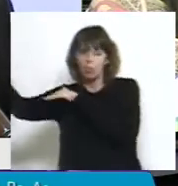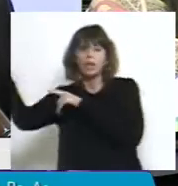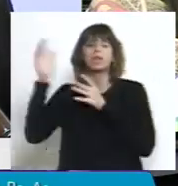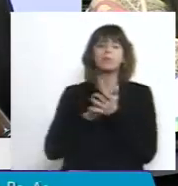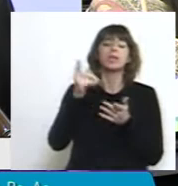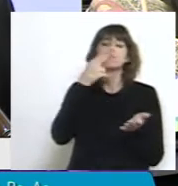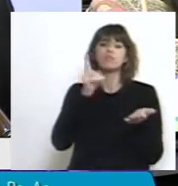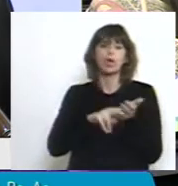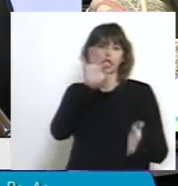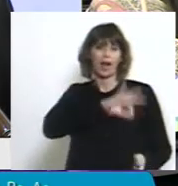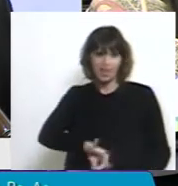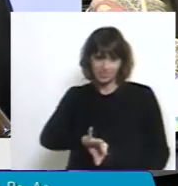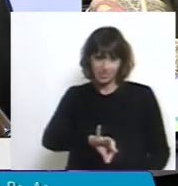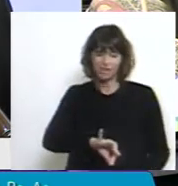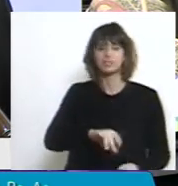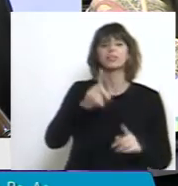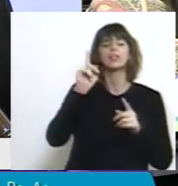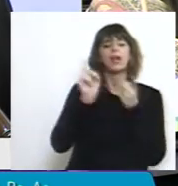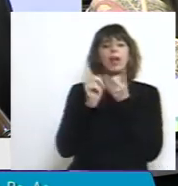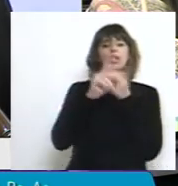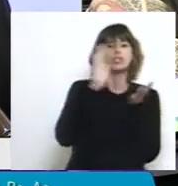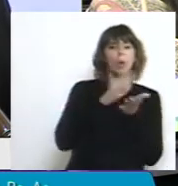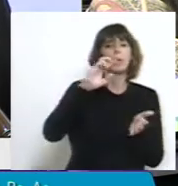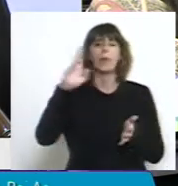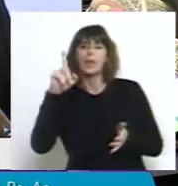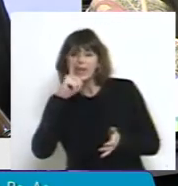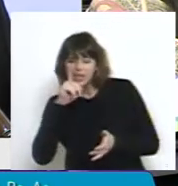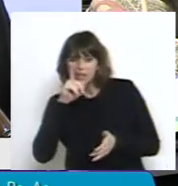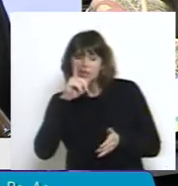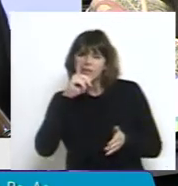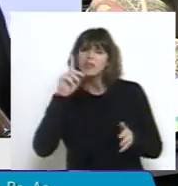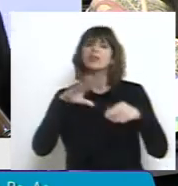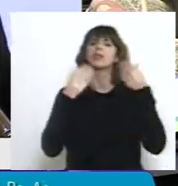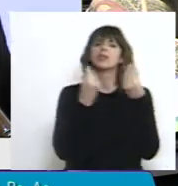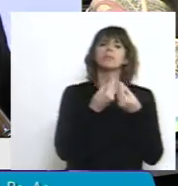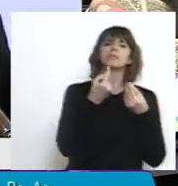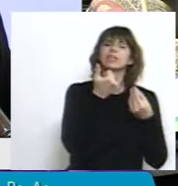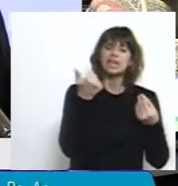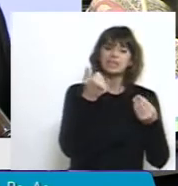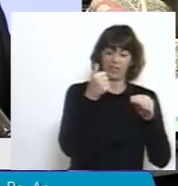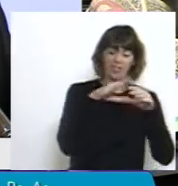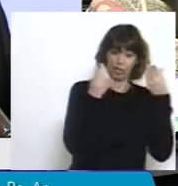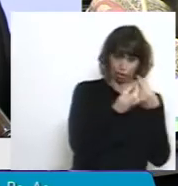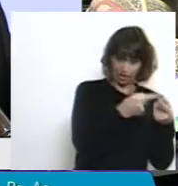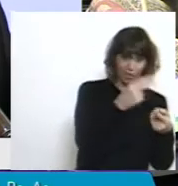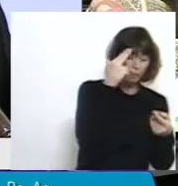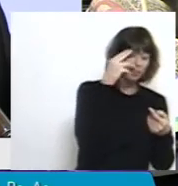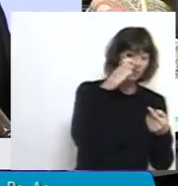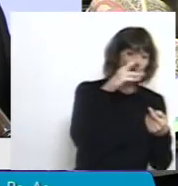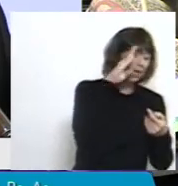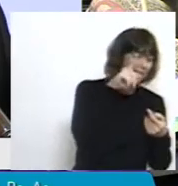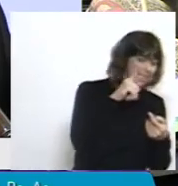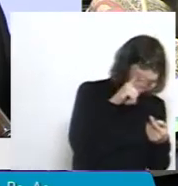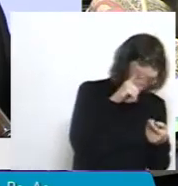ganancias, respecto del Producto Bruto Interno, están ubicados en casi 9 puntos del Producto Bruto. Cuando este gobierno empezó,